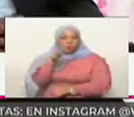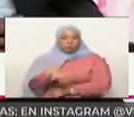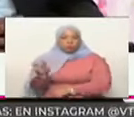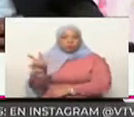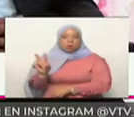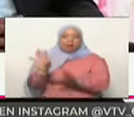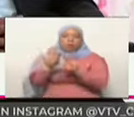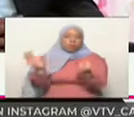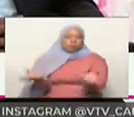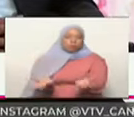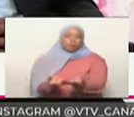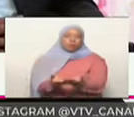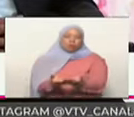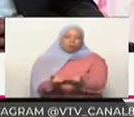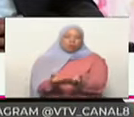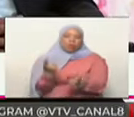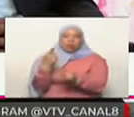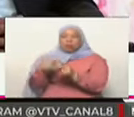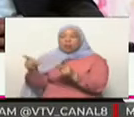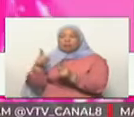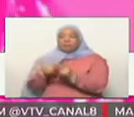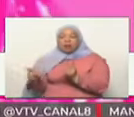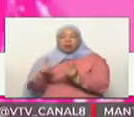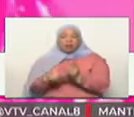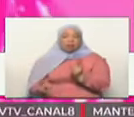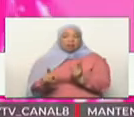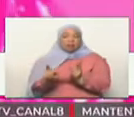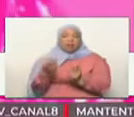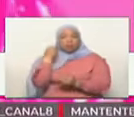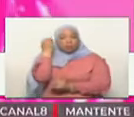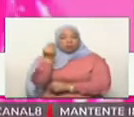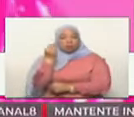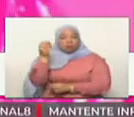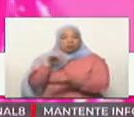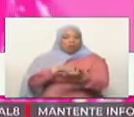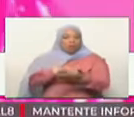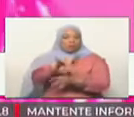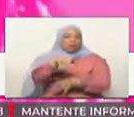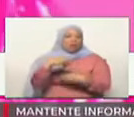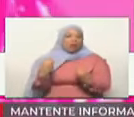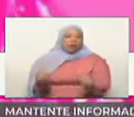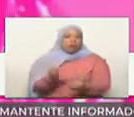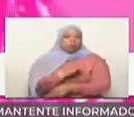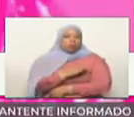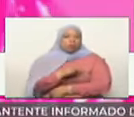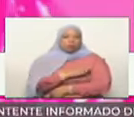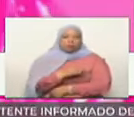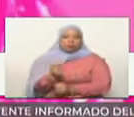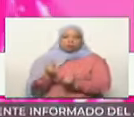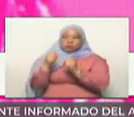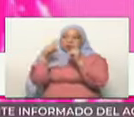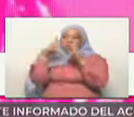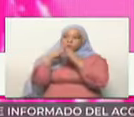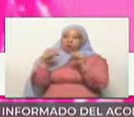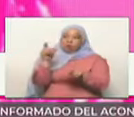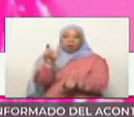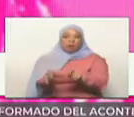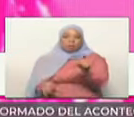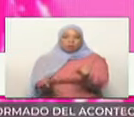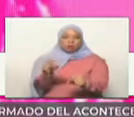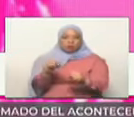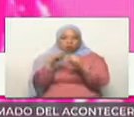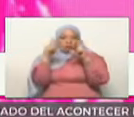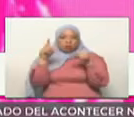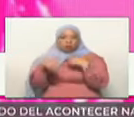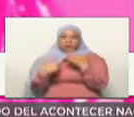sino de los pueblos alternativos de todo el mundo, sobre este viaje. Un viaje sorpresivo para muchos, como usted lo acaba de decir,